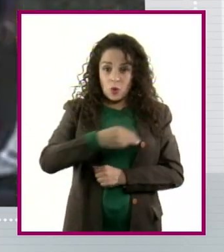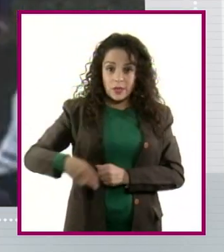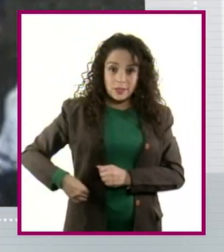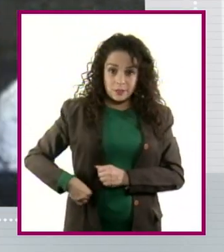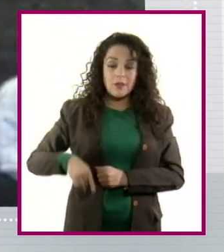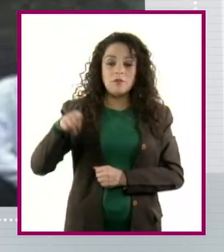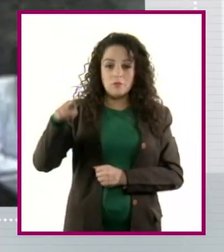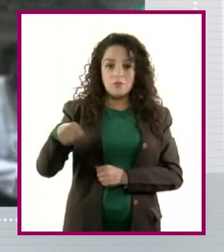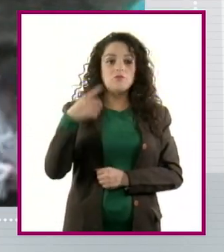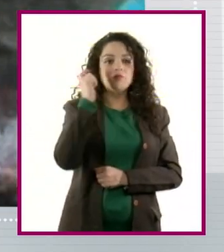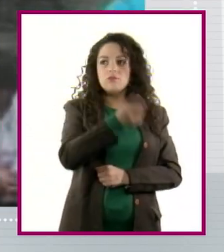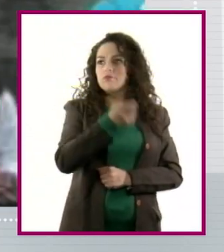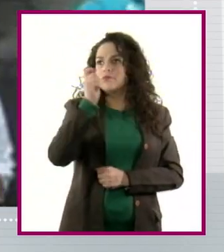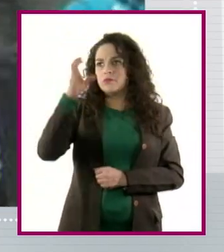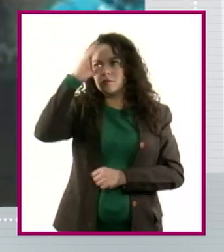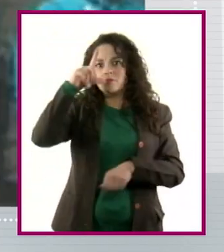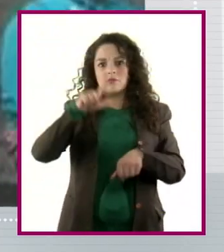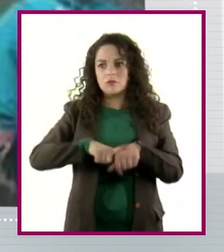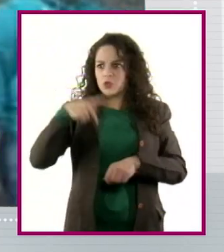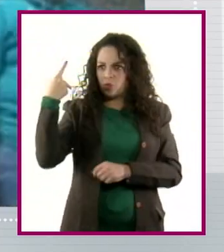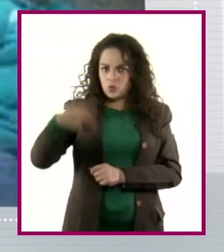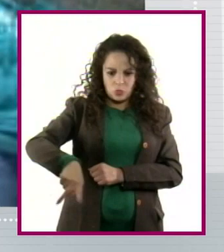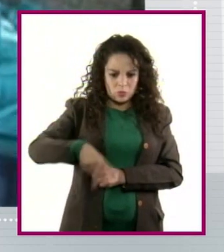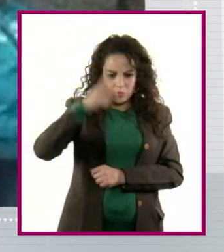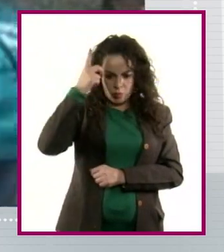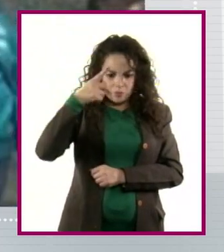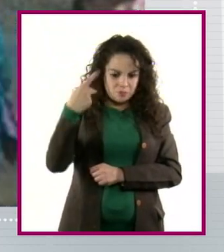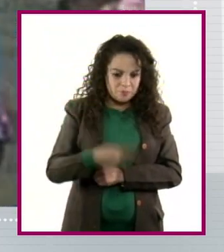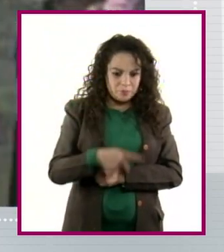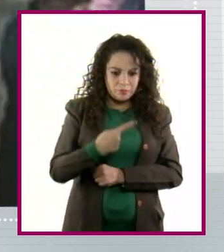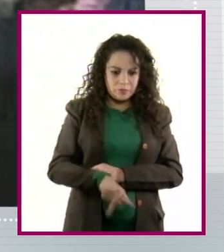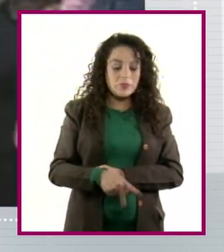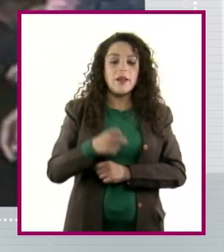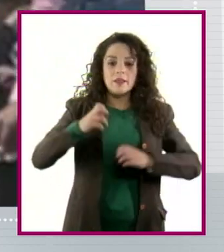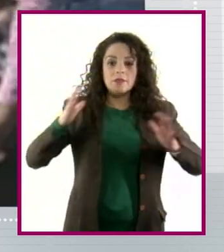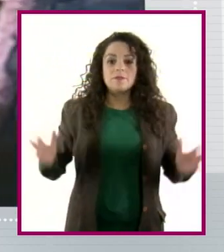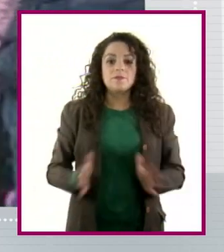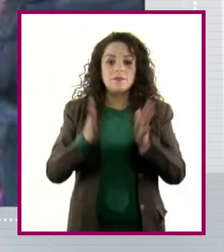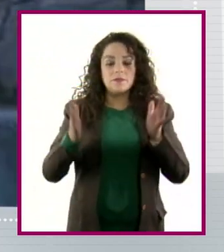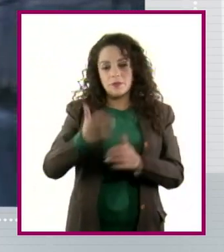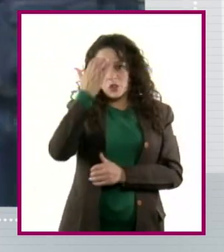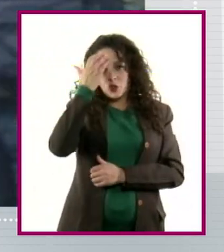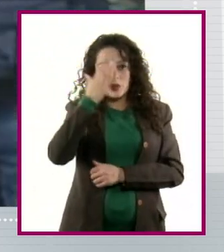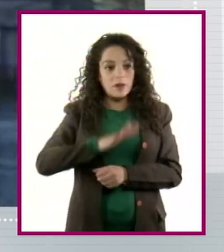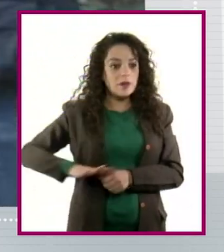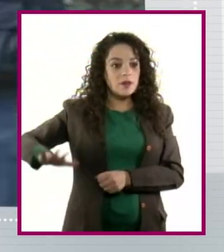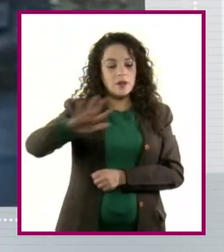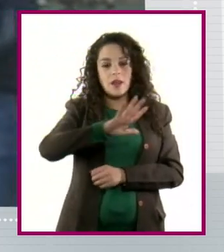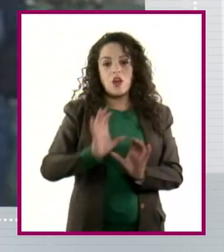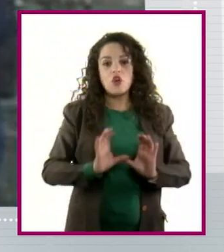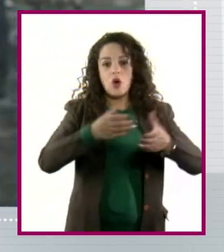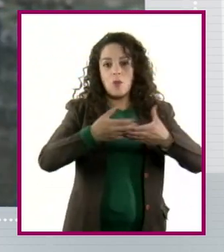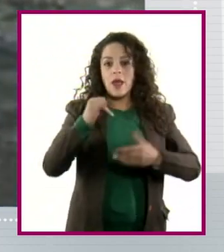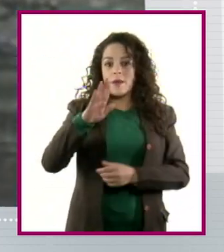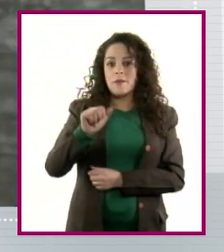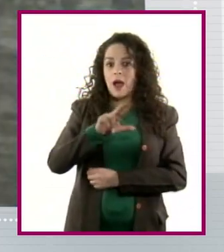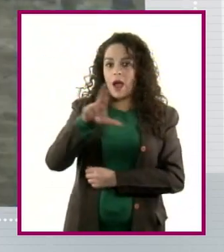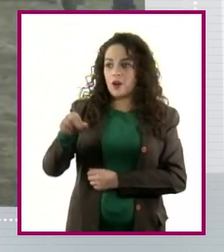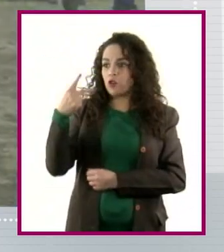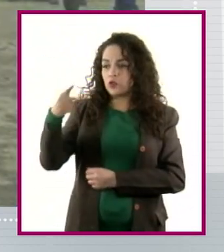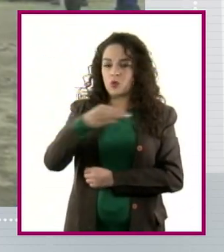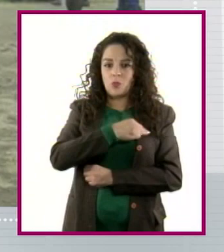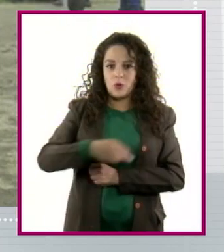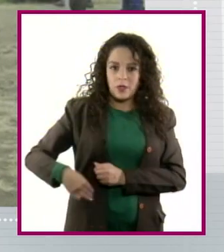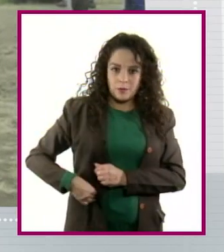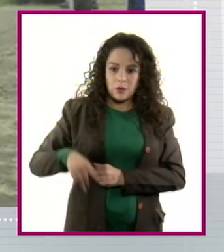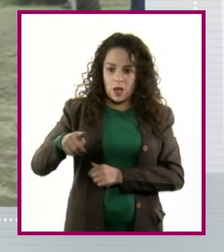que le han implicado un arduo trabajo de investigación y promoción cultural en los barrios y comunidades de su municipio. Ha participado en la